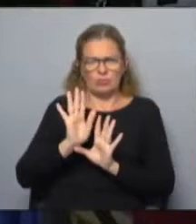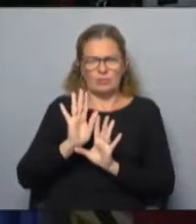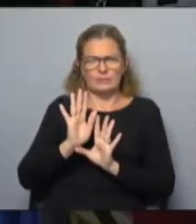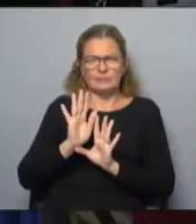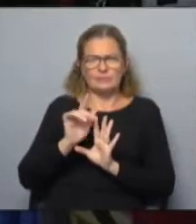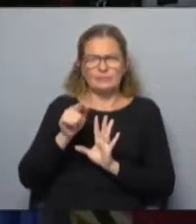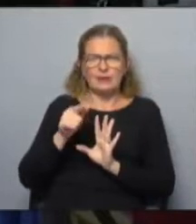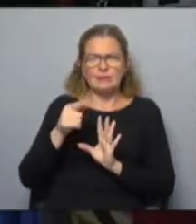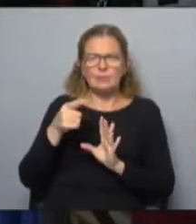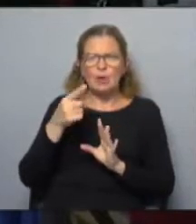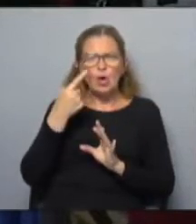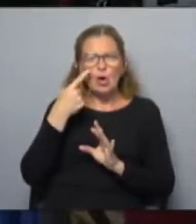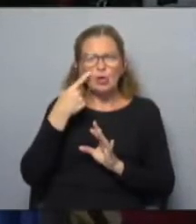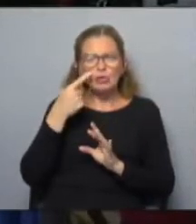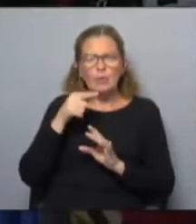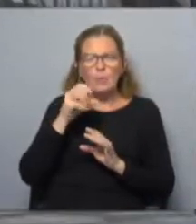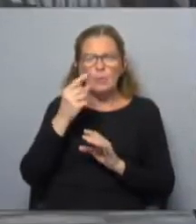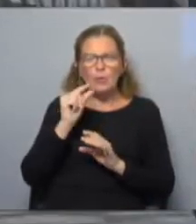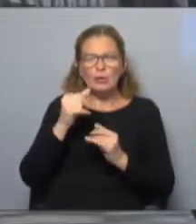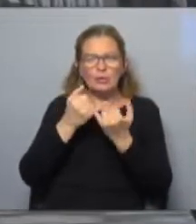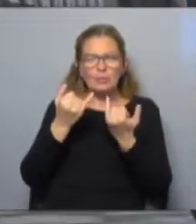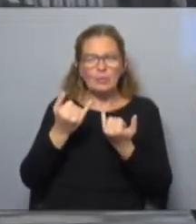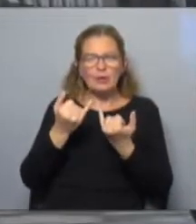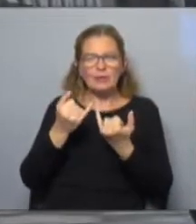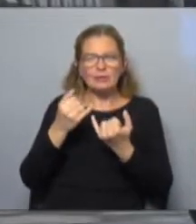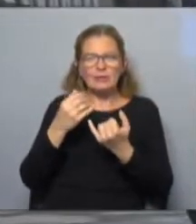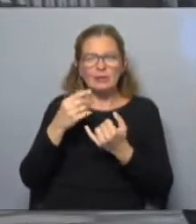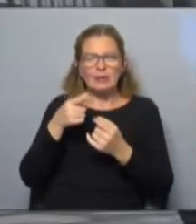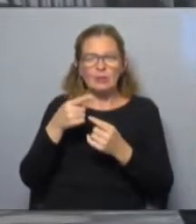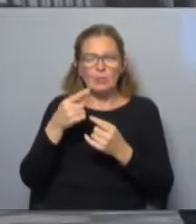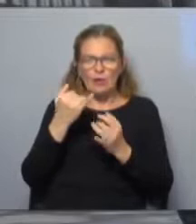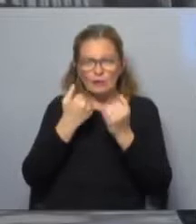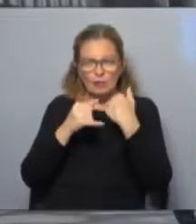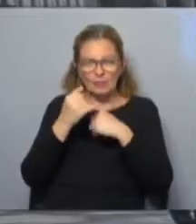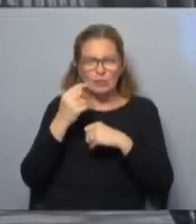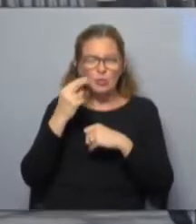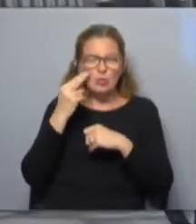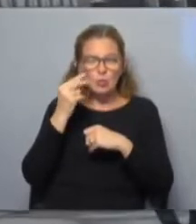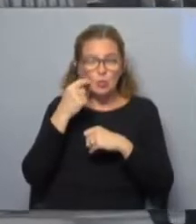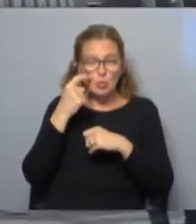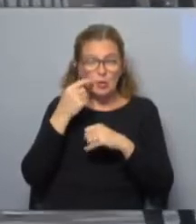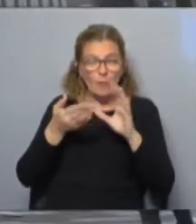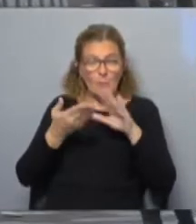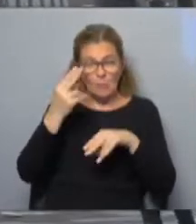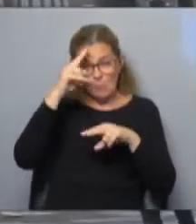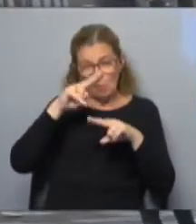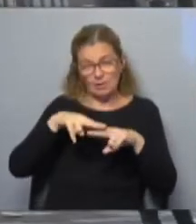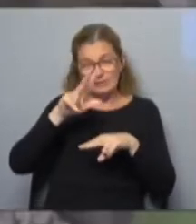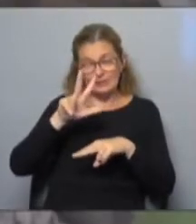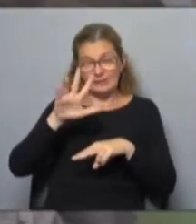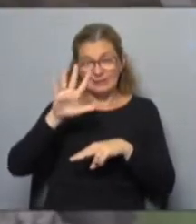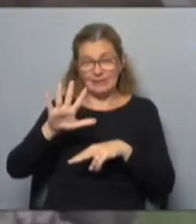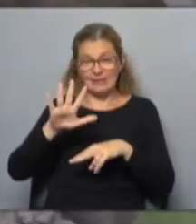La actualización se dio a conocer poco después de que el sitio web oficial Cuba Debate informara que el número de fallecidos aumentaba hasta los 35